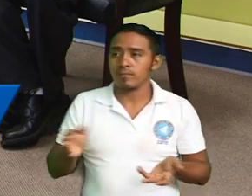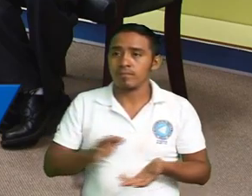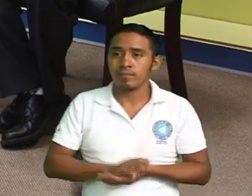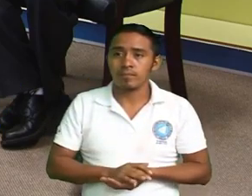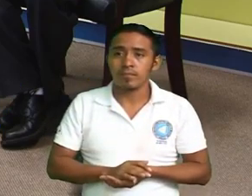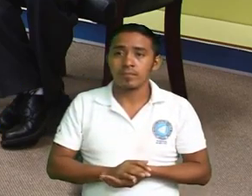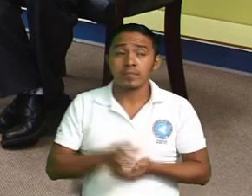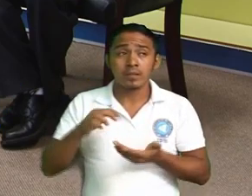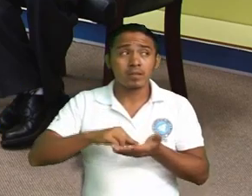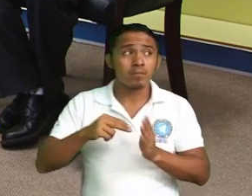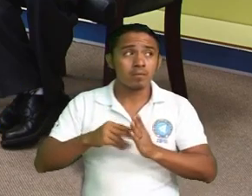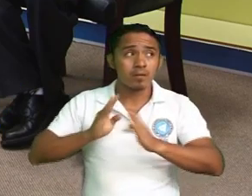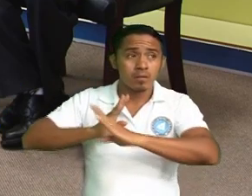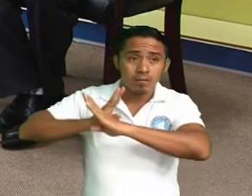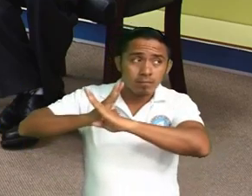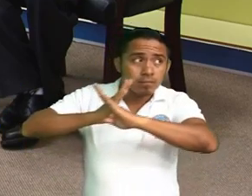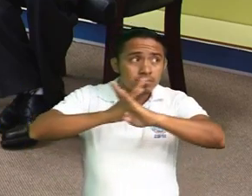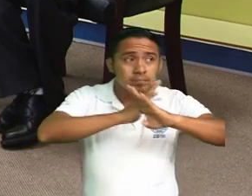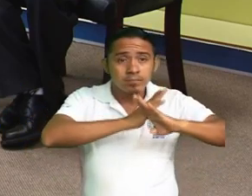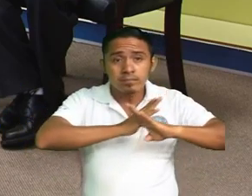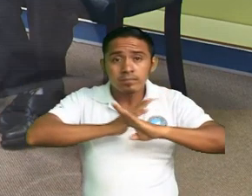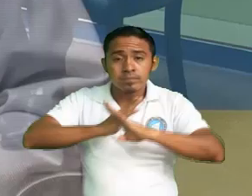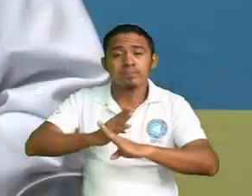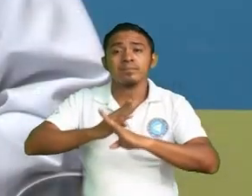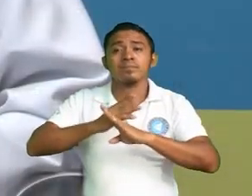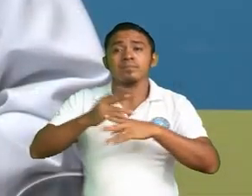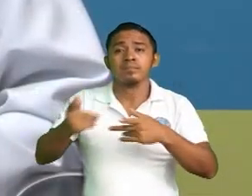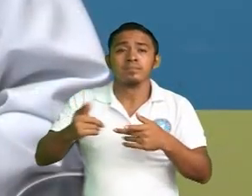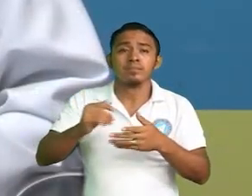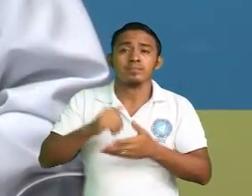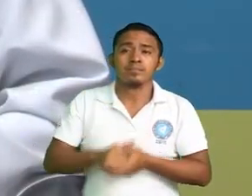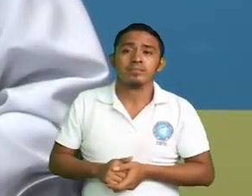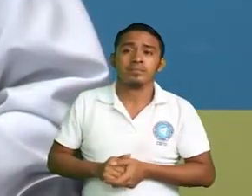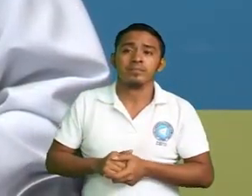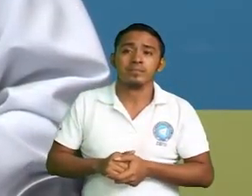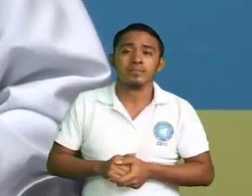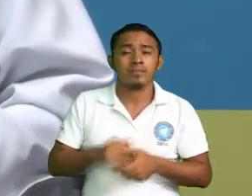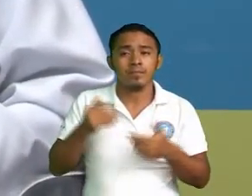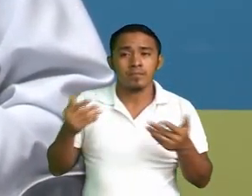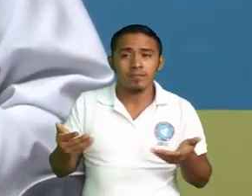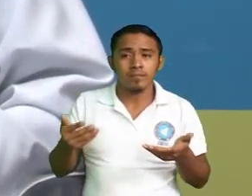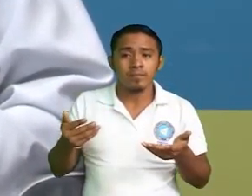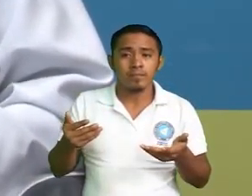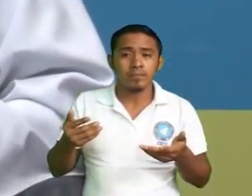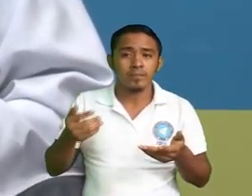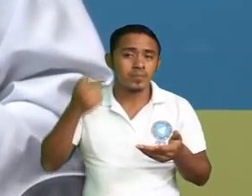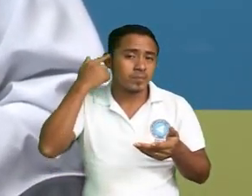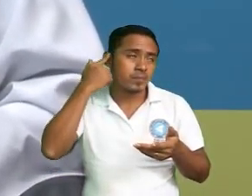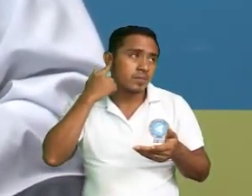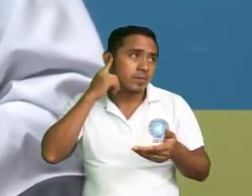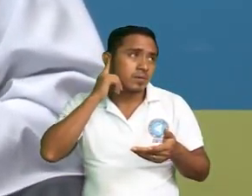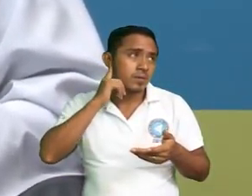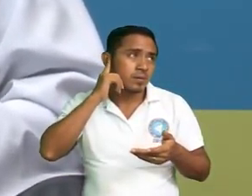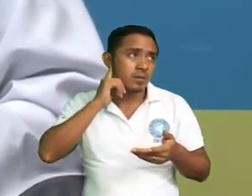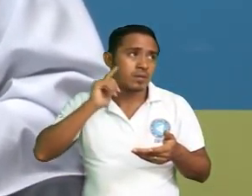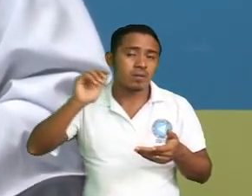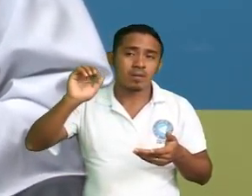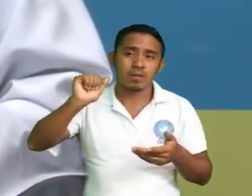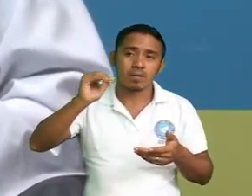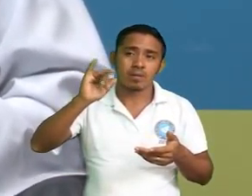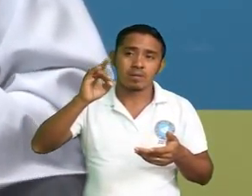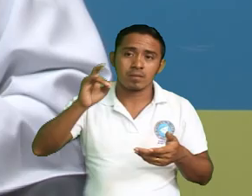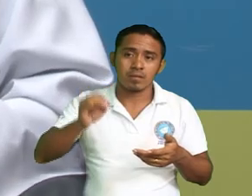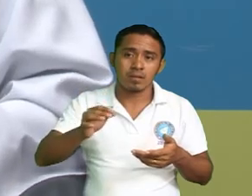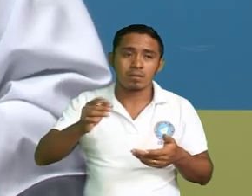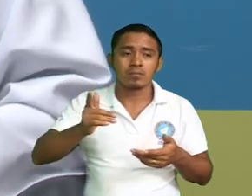es un protector del conducto auditivo externo, ¿ves? Bien. Entonces, esta cera que nosotros